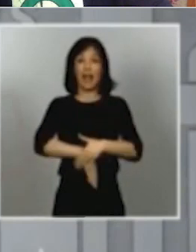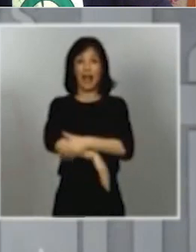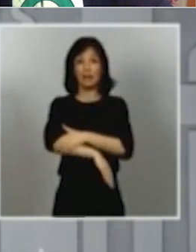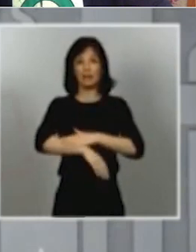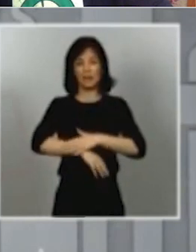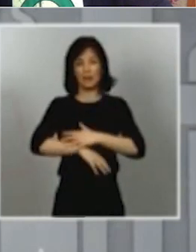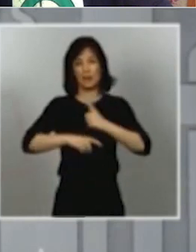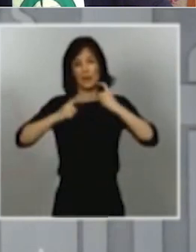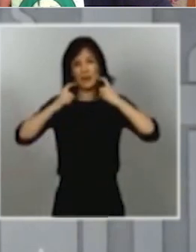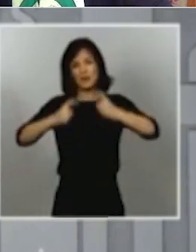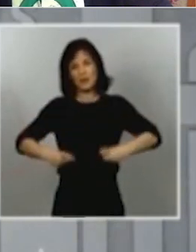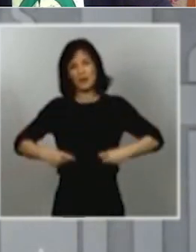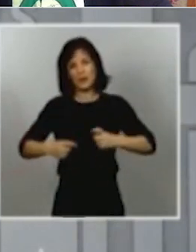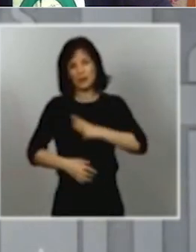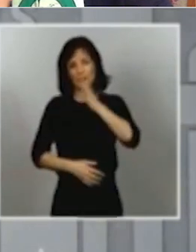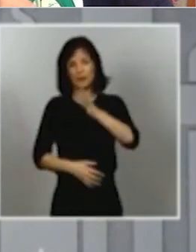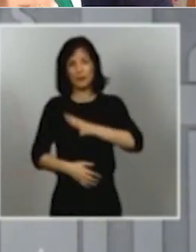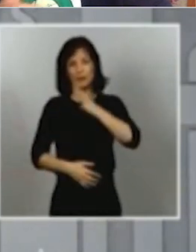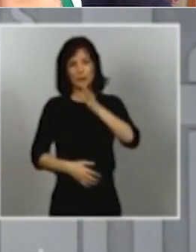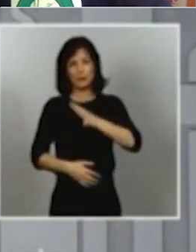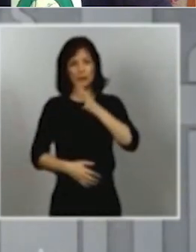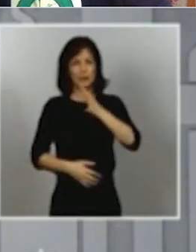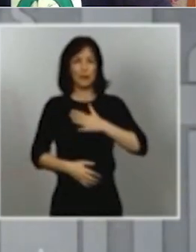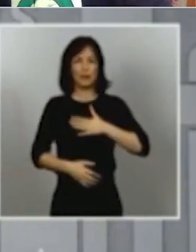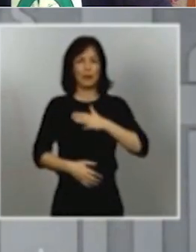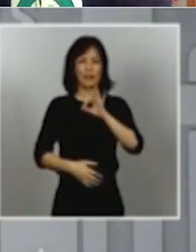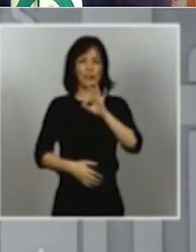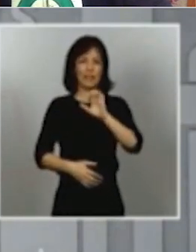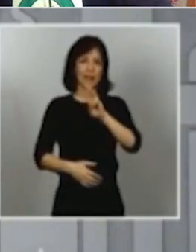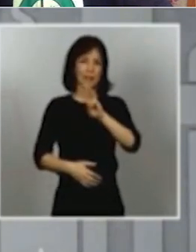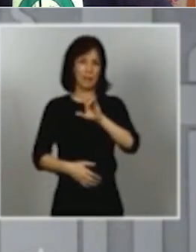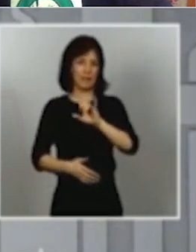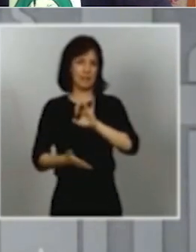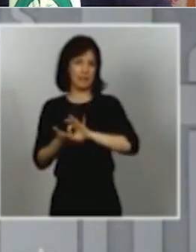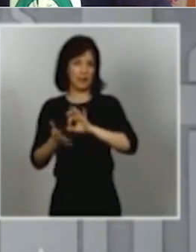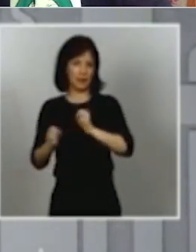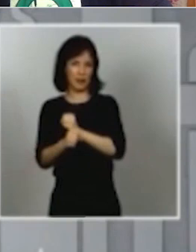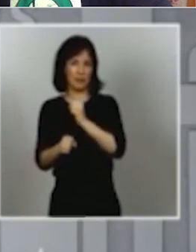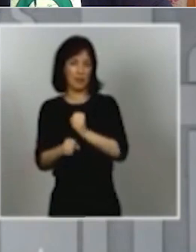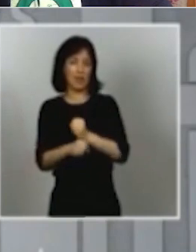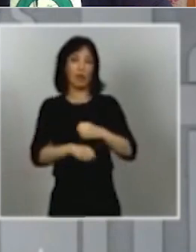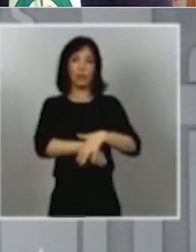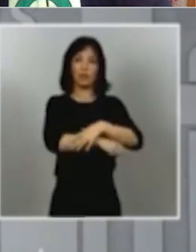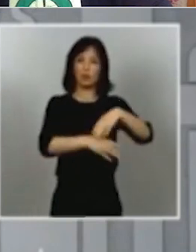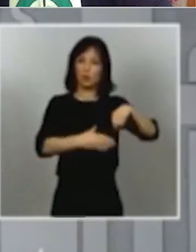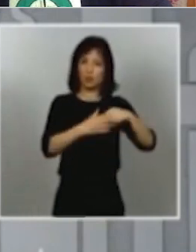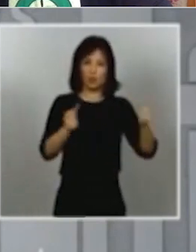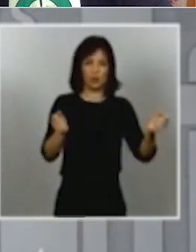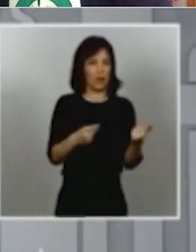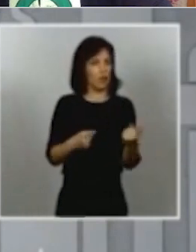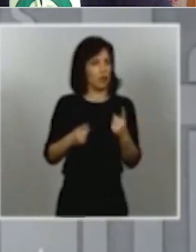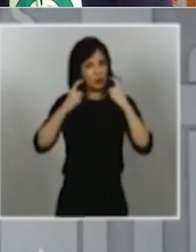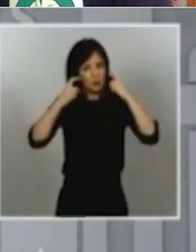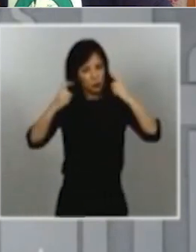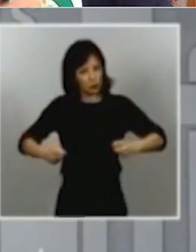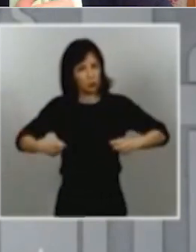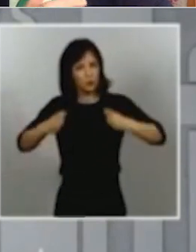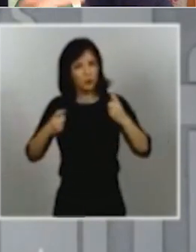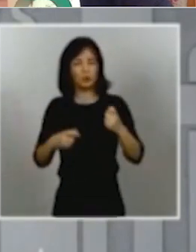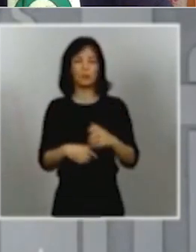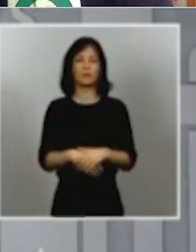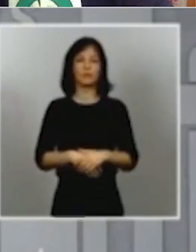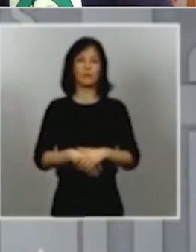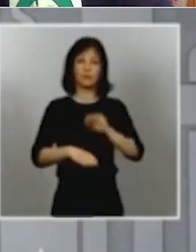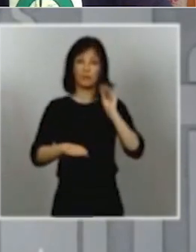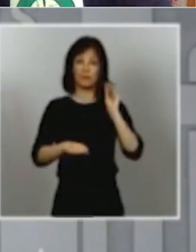por la situación económica le hemos incrementado que se han los pagos los pagos en los cert en los pagos en ayudas a los autónomos por cese de actividad es una